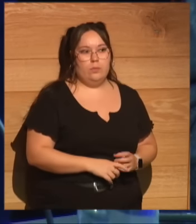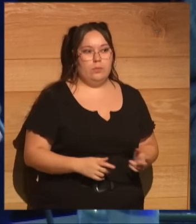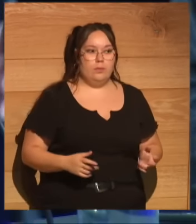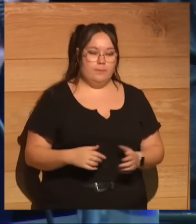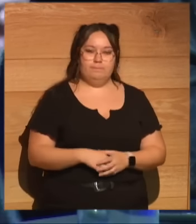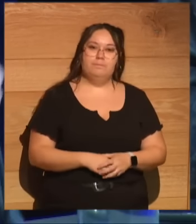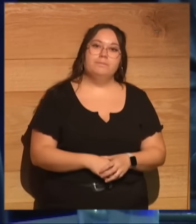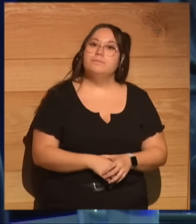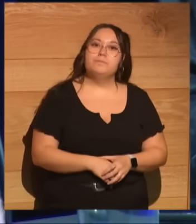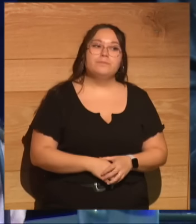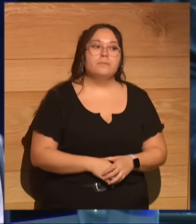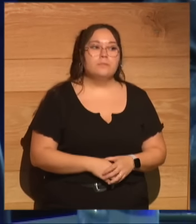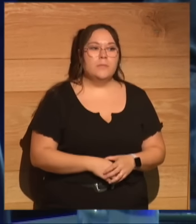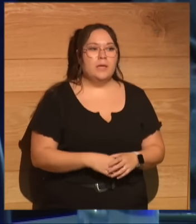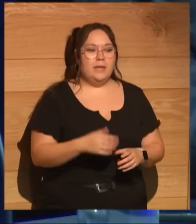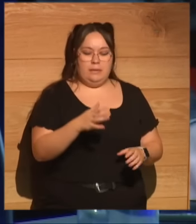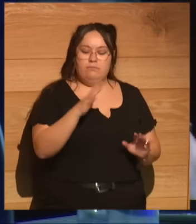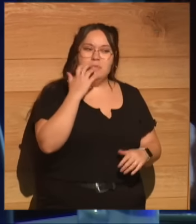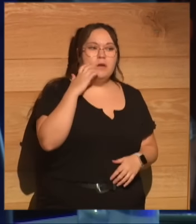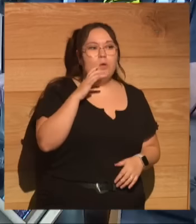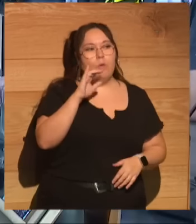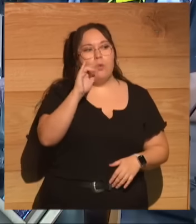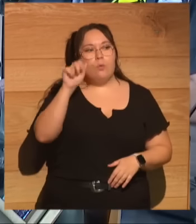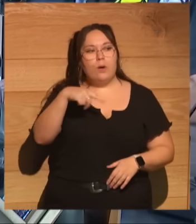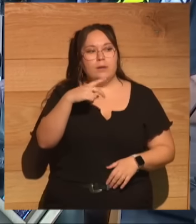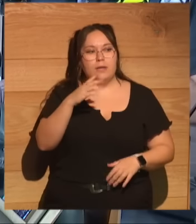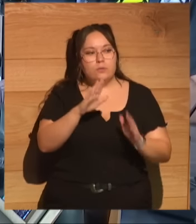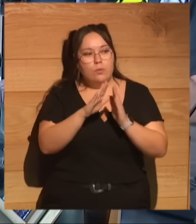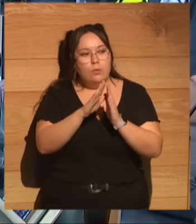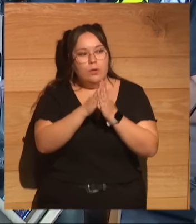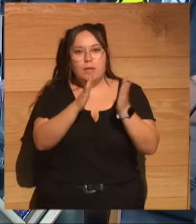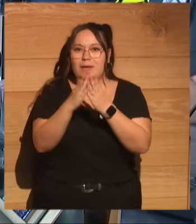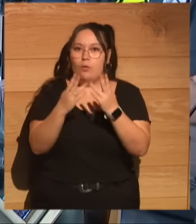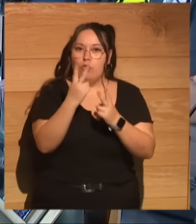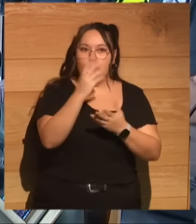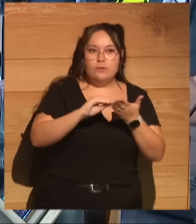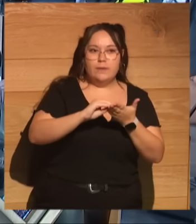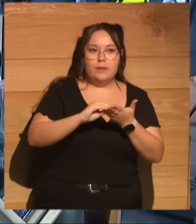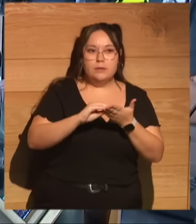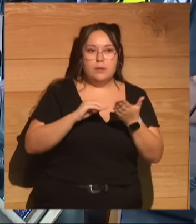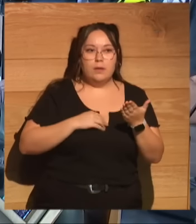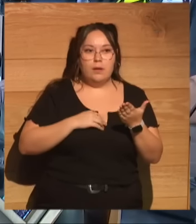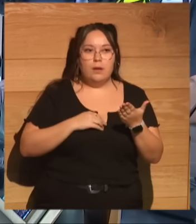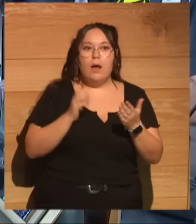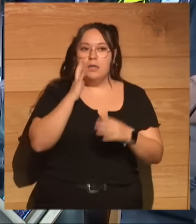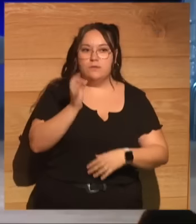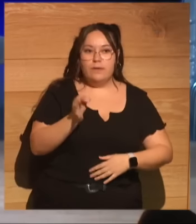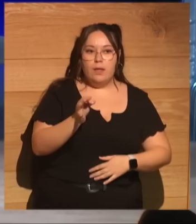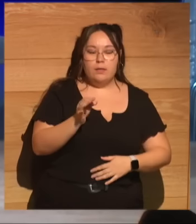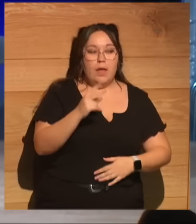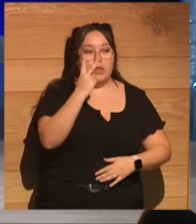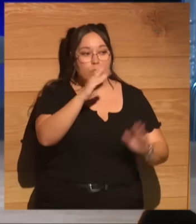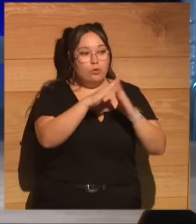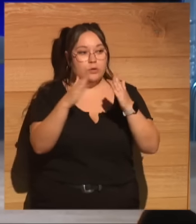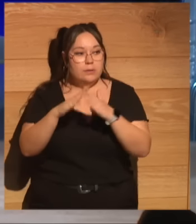no, Javi. Era mayor, sí. Oye, ¿es cosa mía o Juan ha puesto un libro dos veces? Ay, es verdad, esto... Es verdad que hay dos libros,